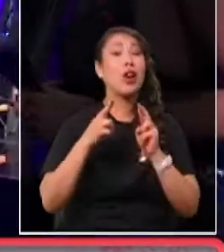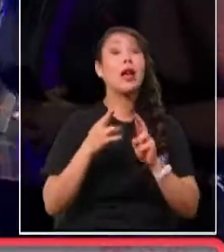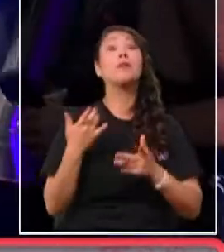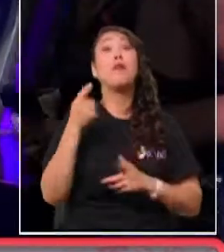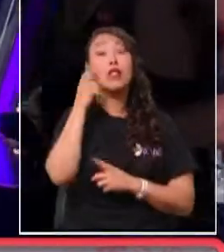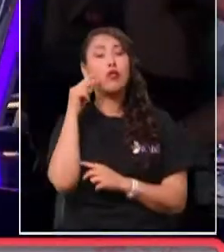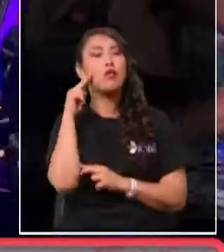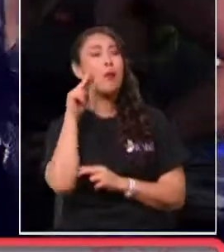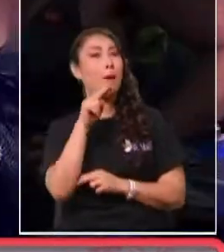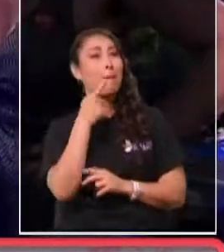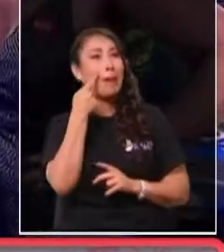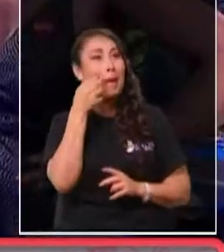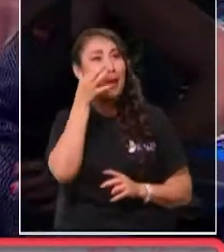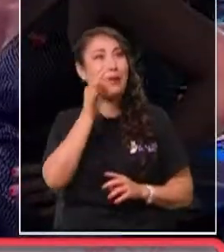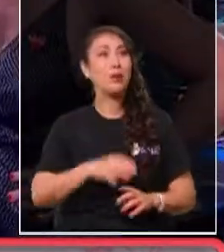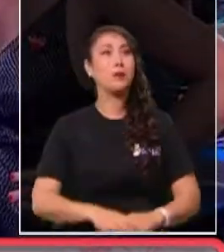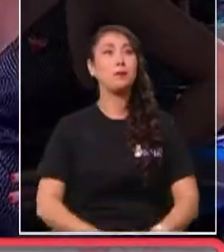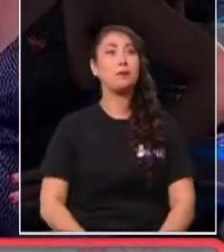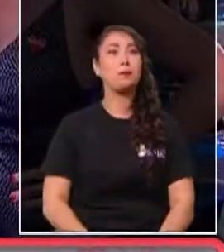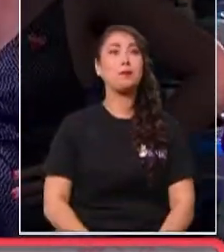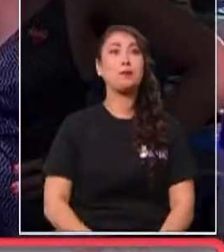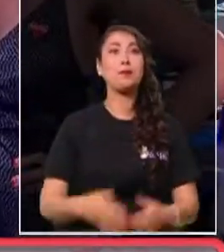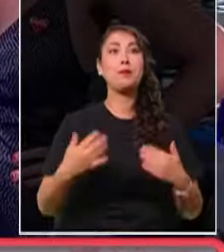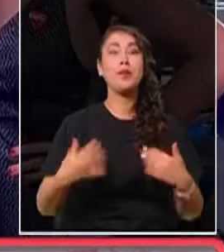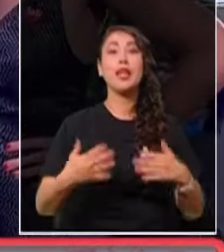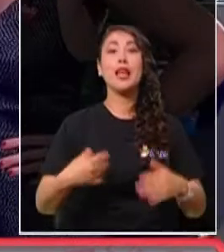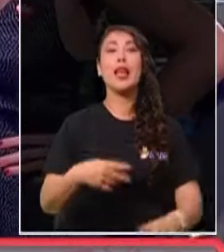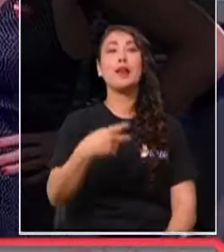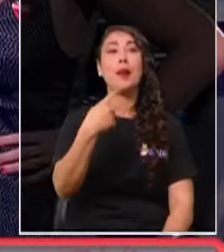ver. Aquí está.